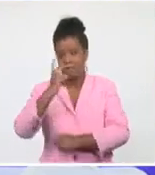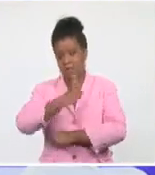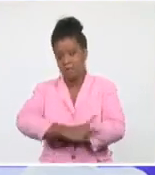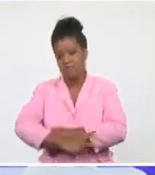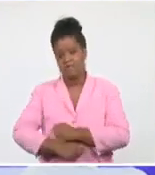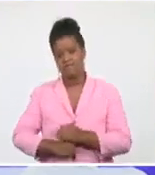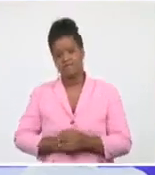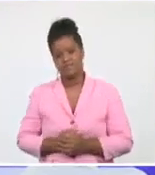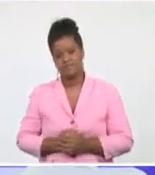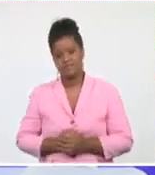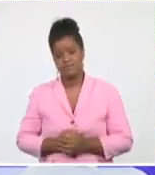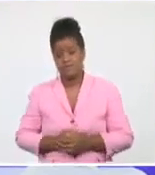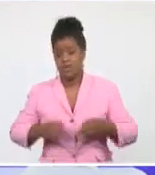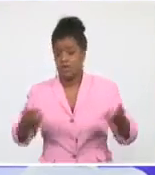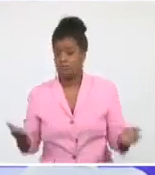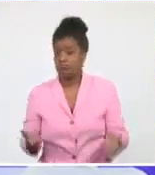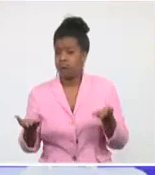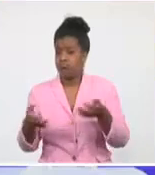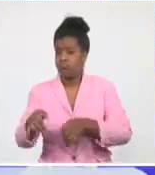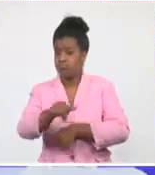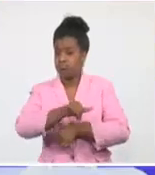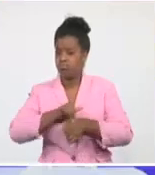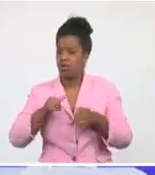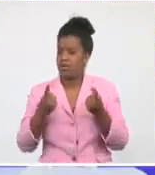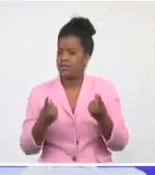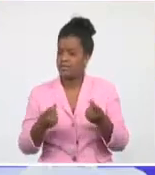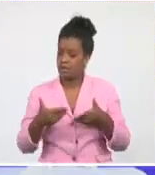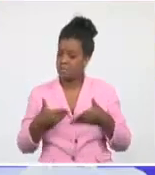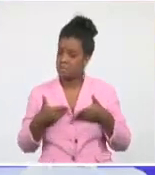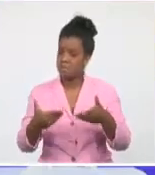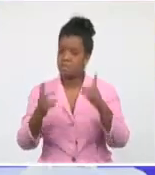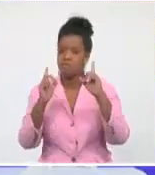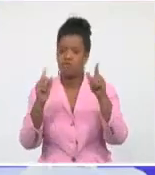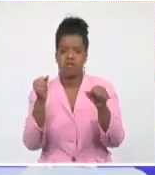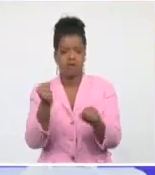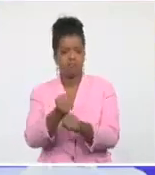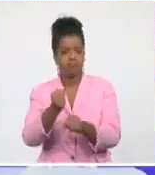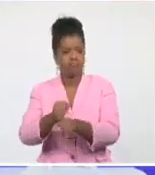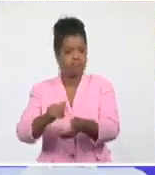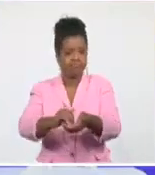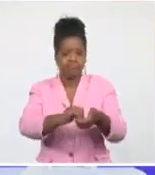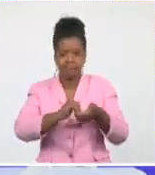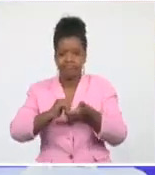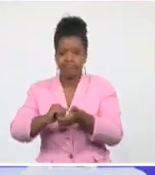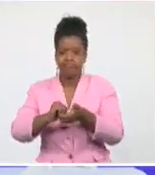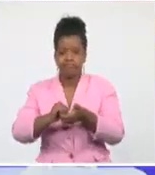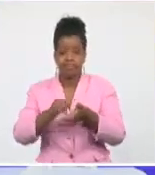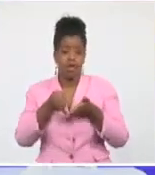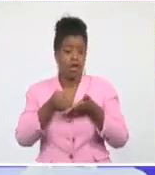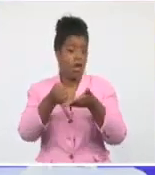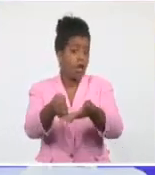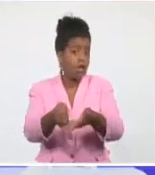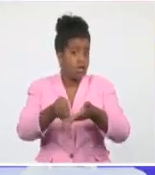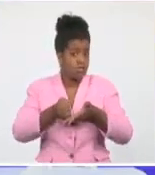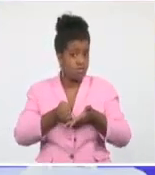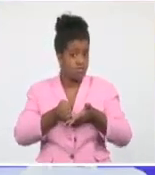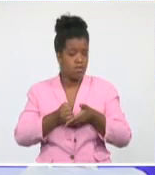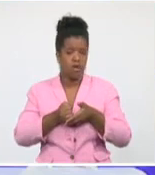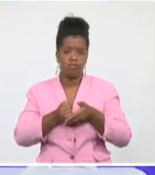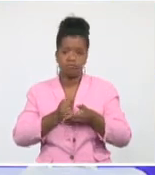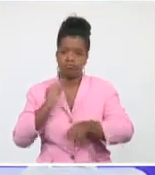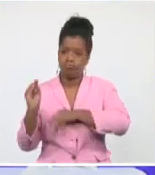El desarrollo sostenible demanda voluntad política, solidaridad, cooperación,